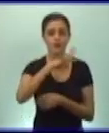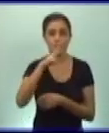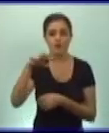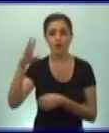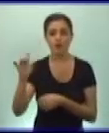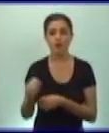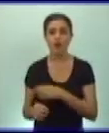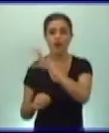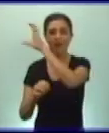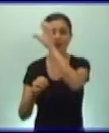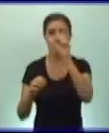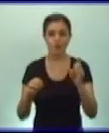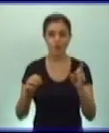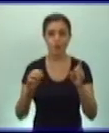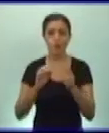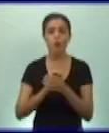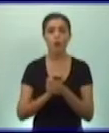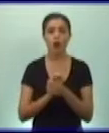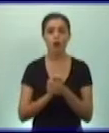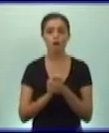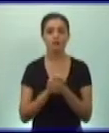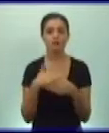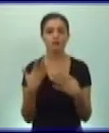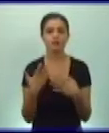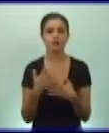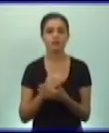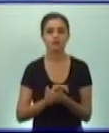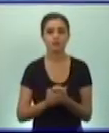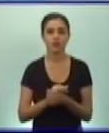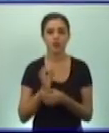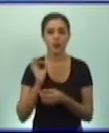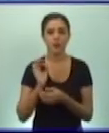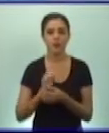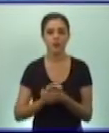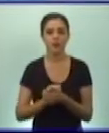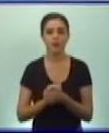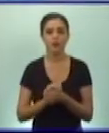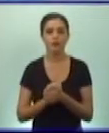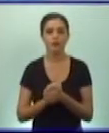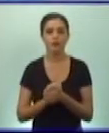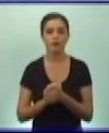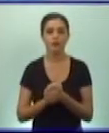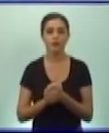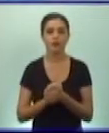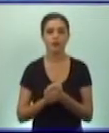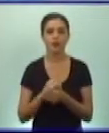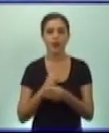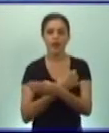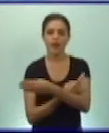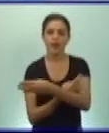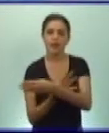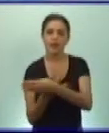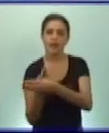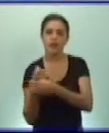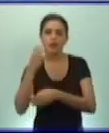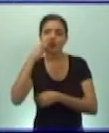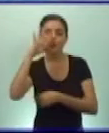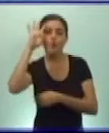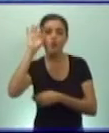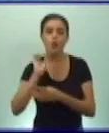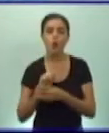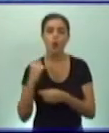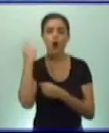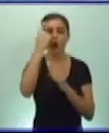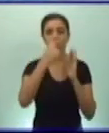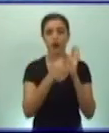ese clima tropical, las precipitaciones, estas temperaturas que existen en nuestro país, que la vegetación cubana tenga las características